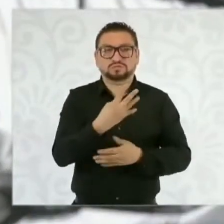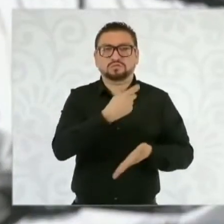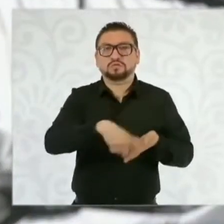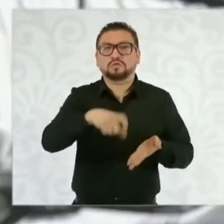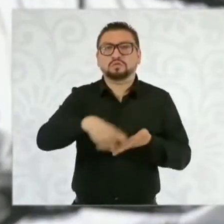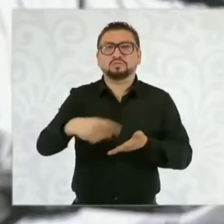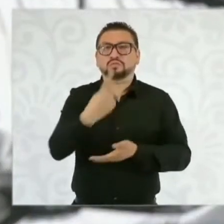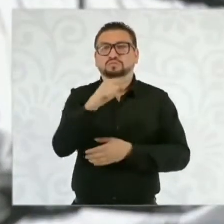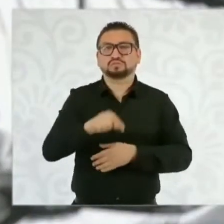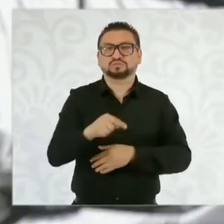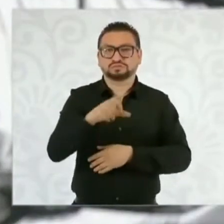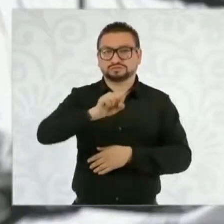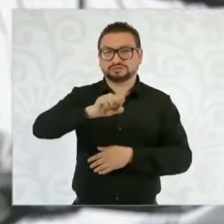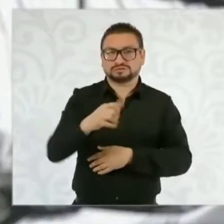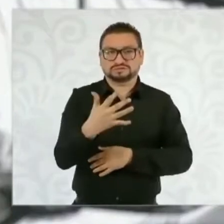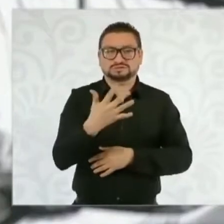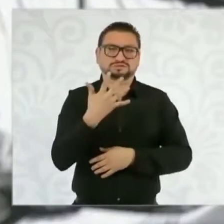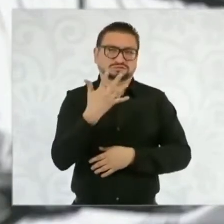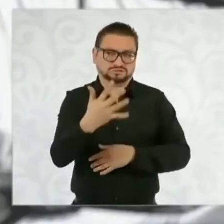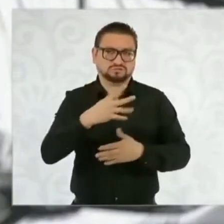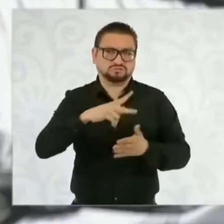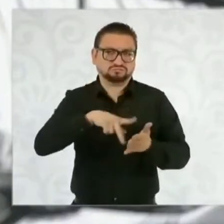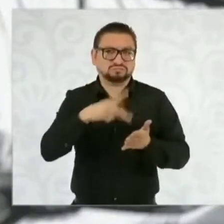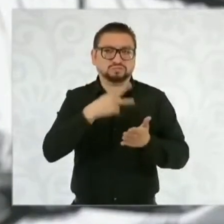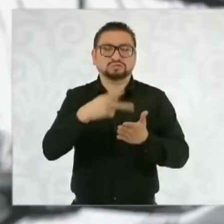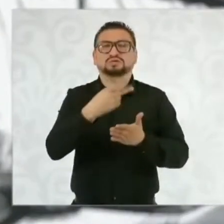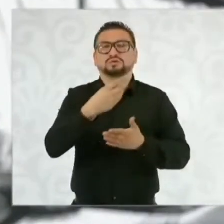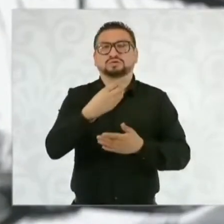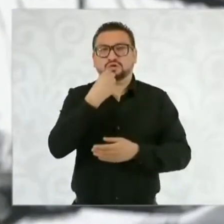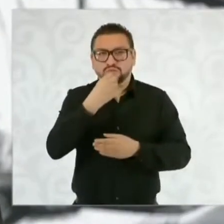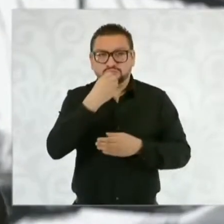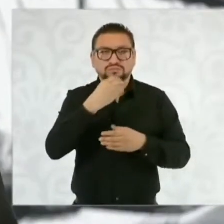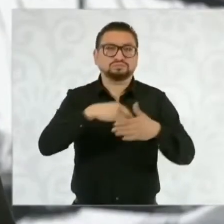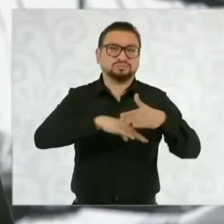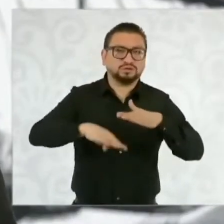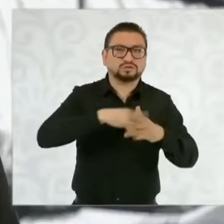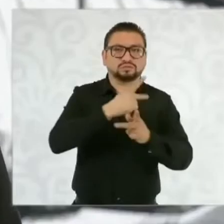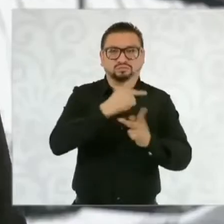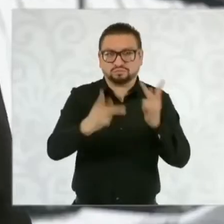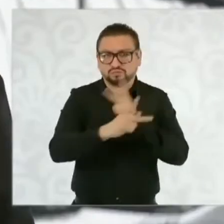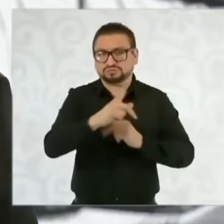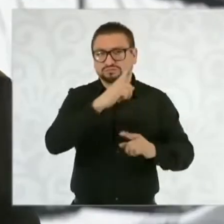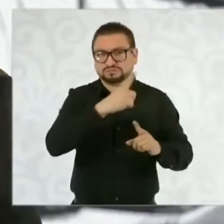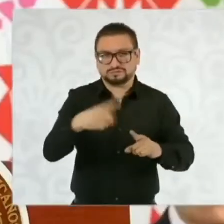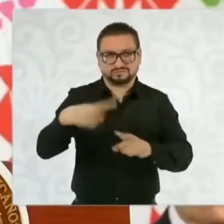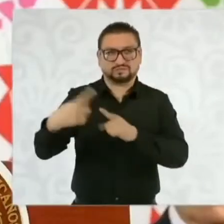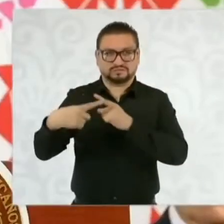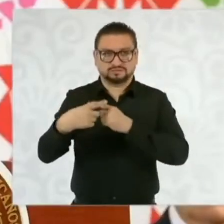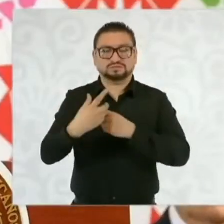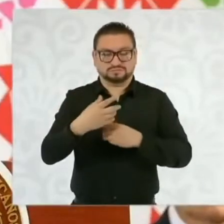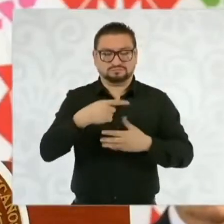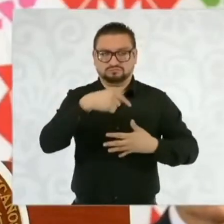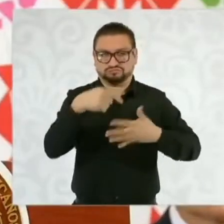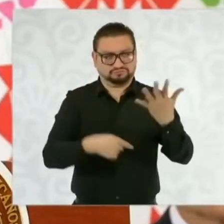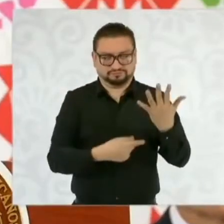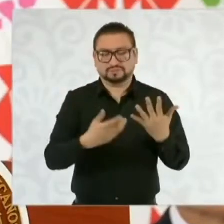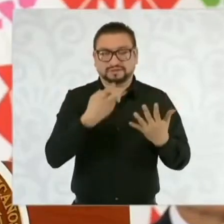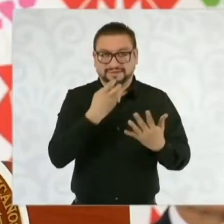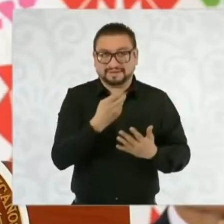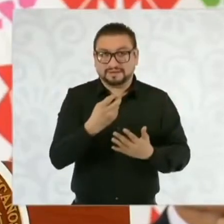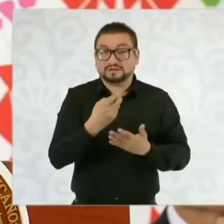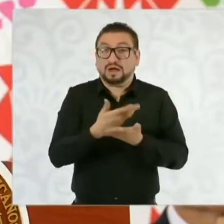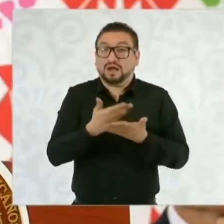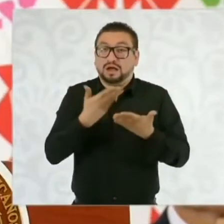hasta 1.65 veces la canasta básica, los productos que están incluidos en ella. Tras